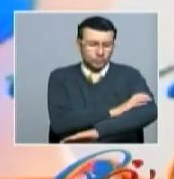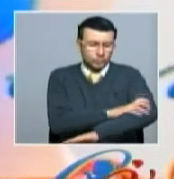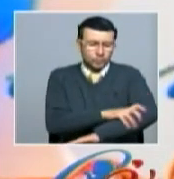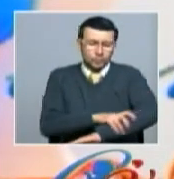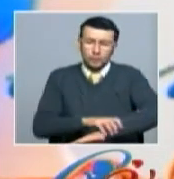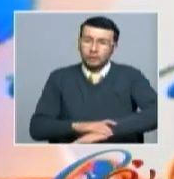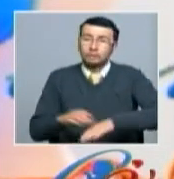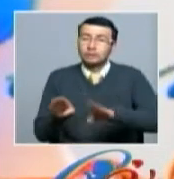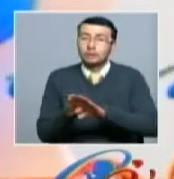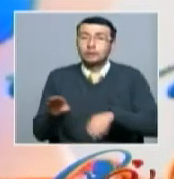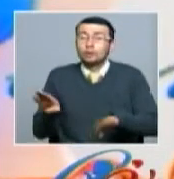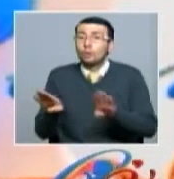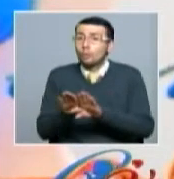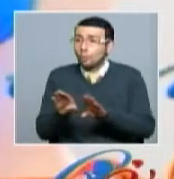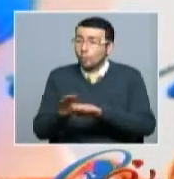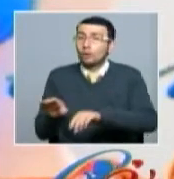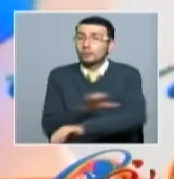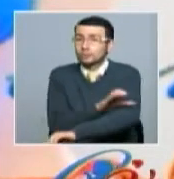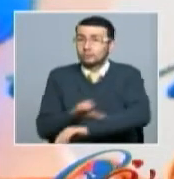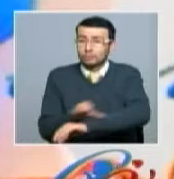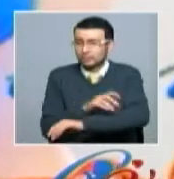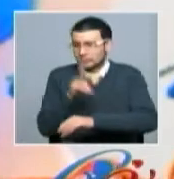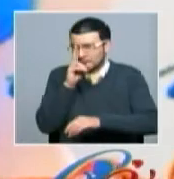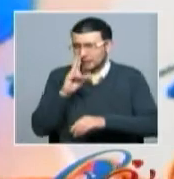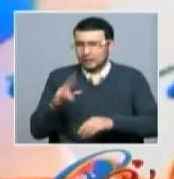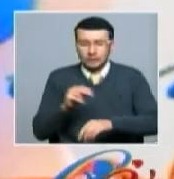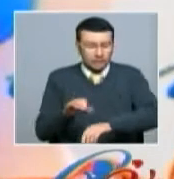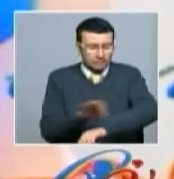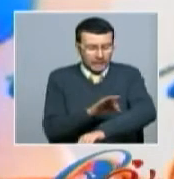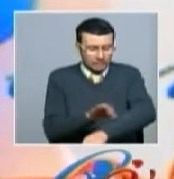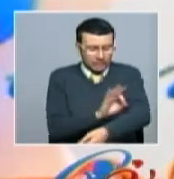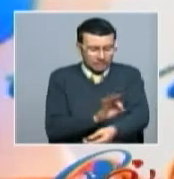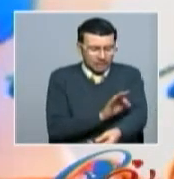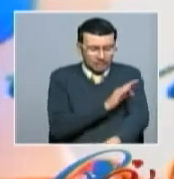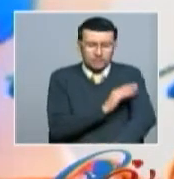en un brazo. Y es el antebrazo y toda la parte de la inervación. Y entonces,